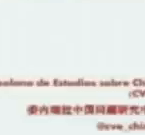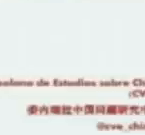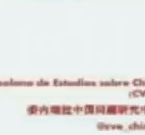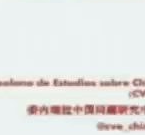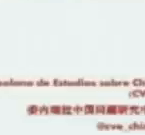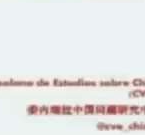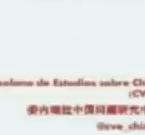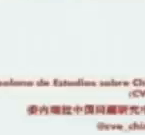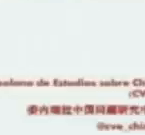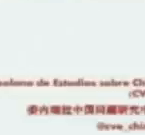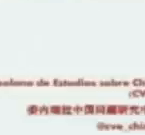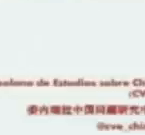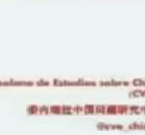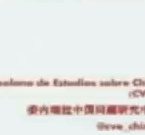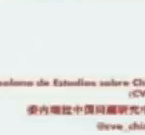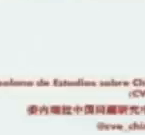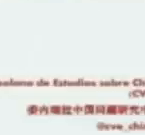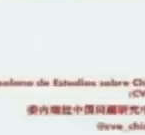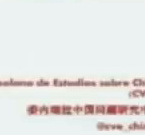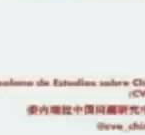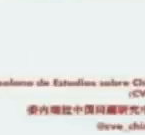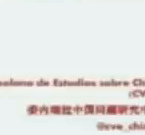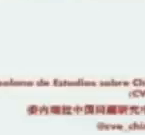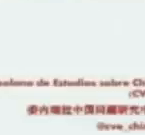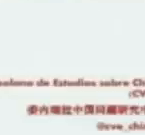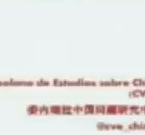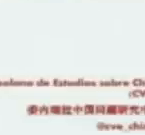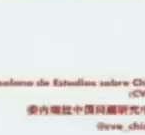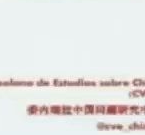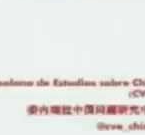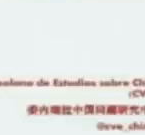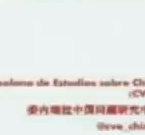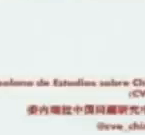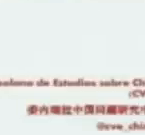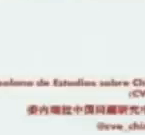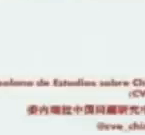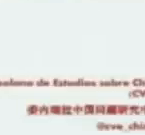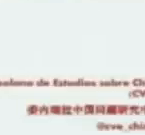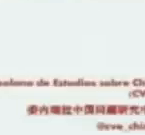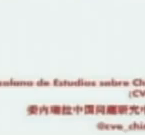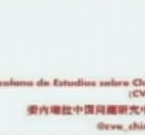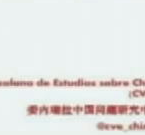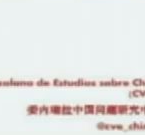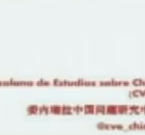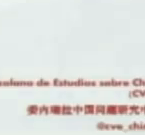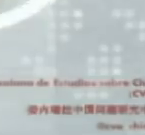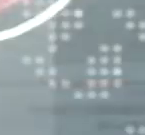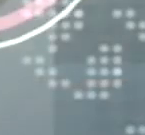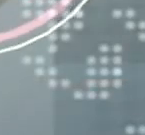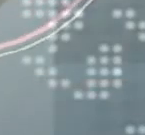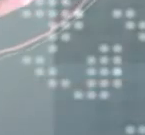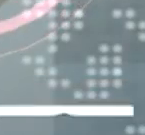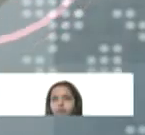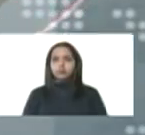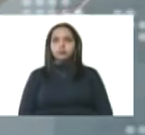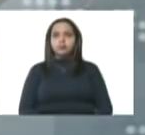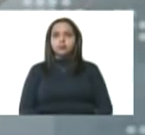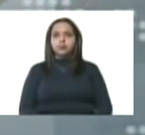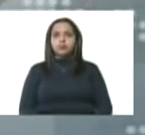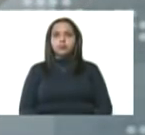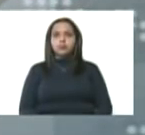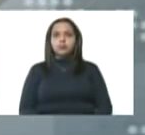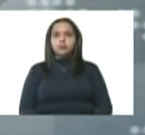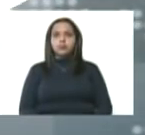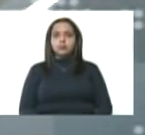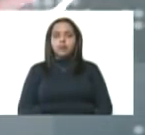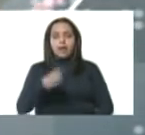el COVID-19 se cobra la vida de más de 72.000 personas en Brasil y muestran las cosas comunes que